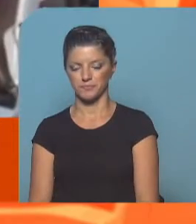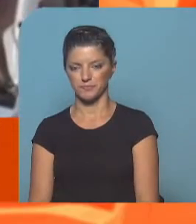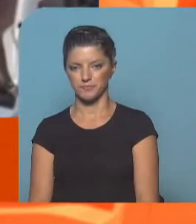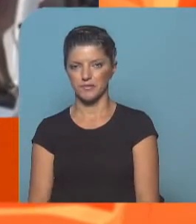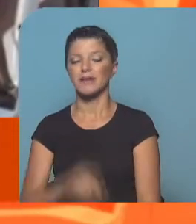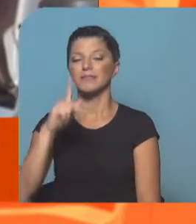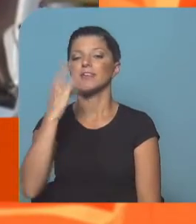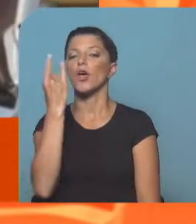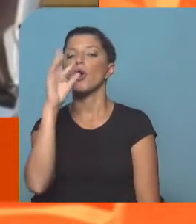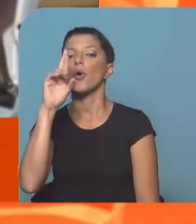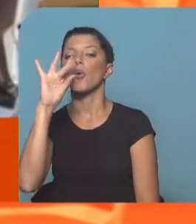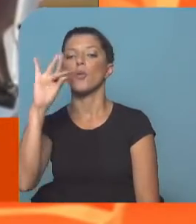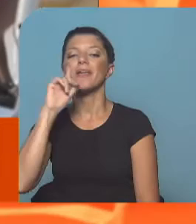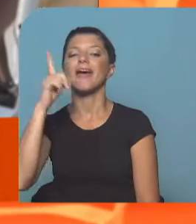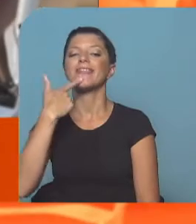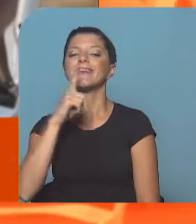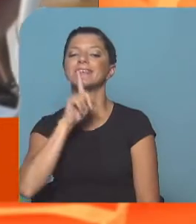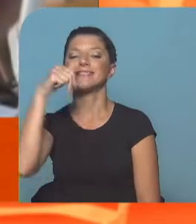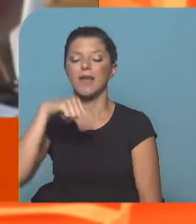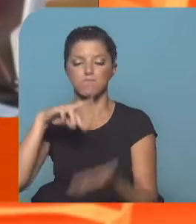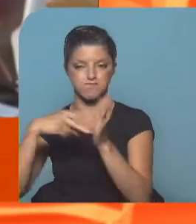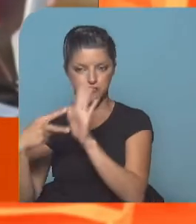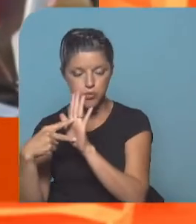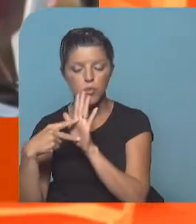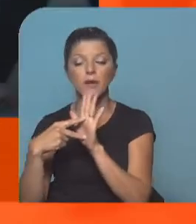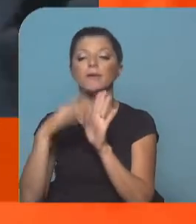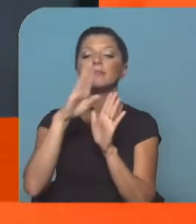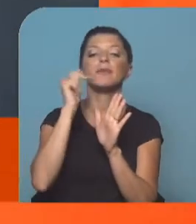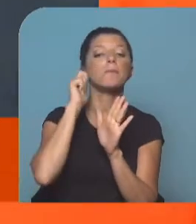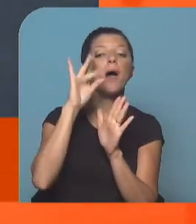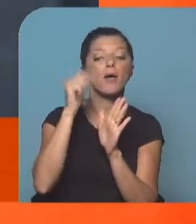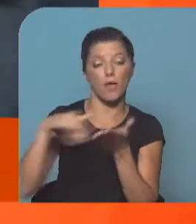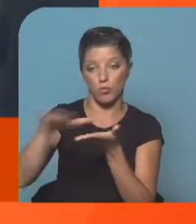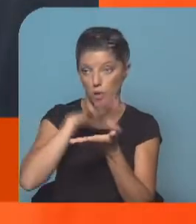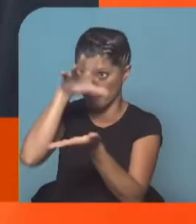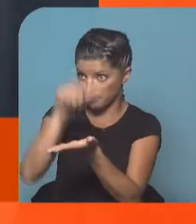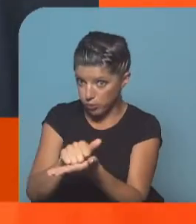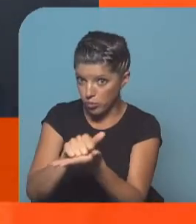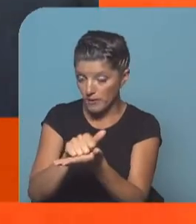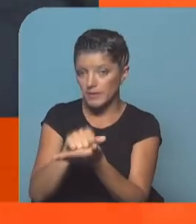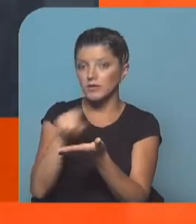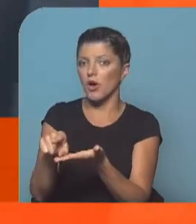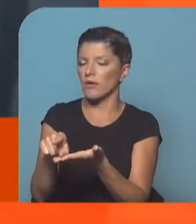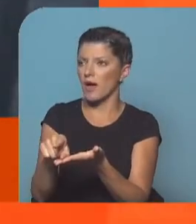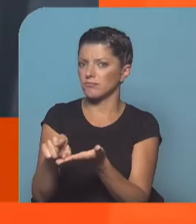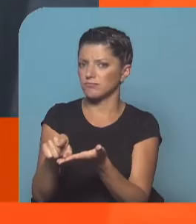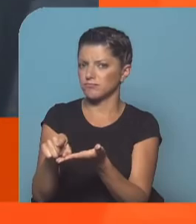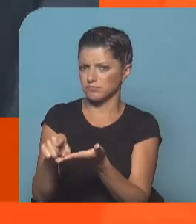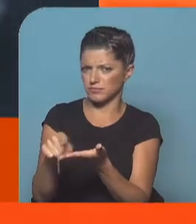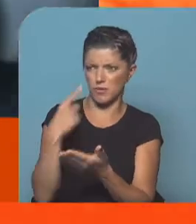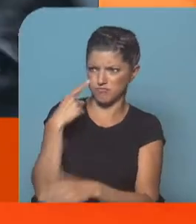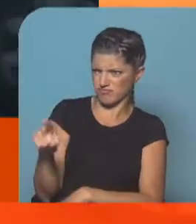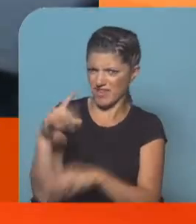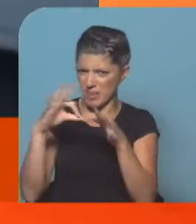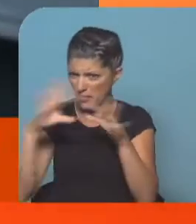en el Kurdistán iraquí. Bagdad retomó el control de la disputada ciudad de Kirkuk y desconoce la pretensión de